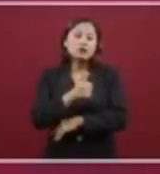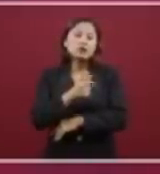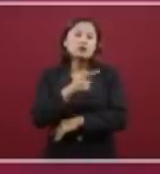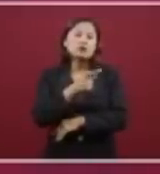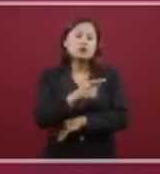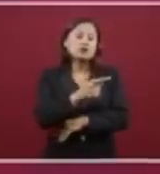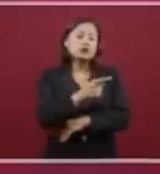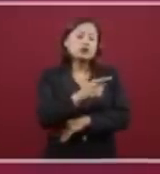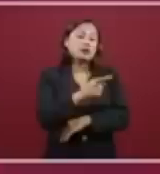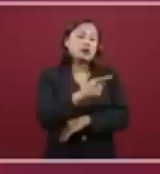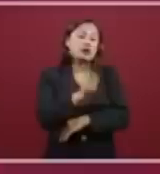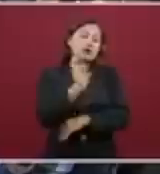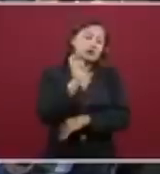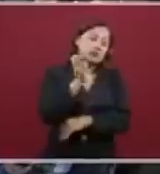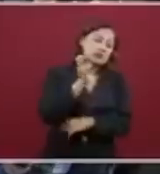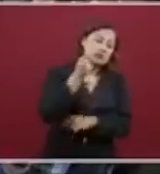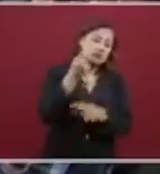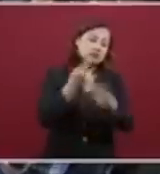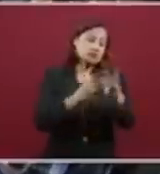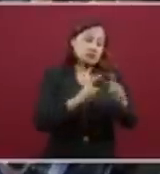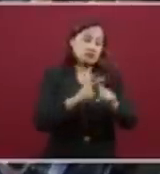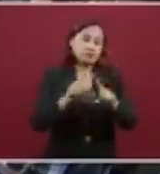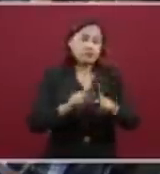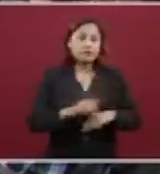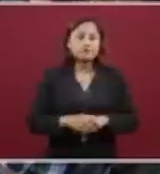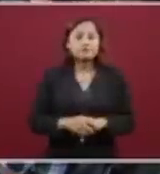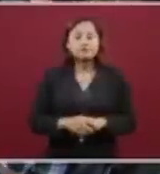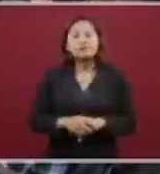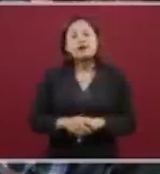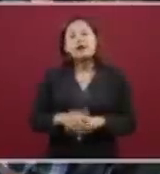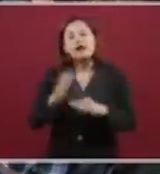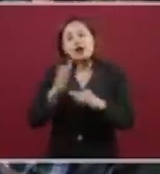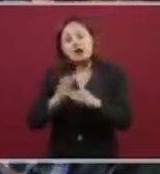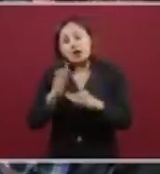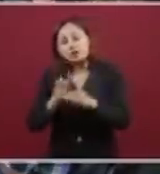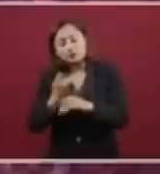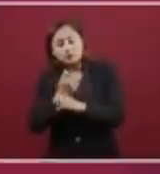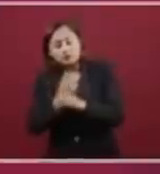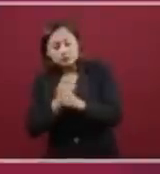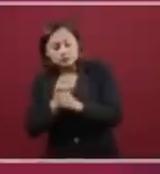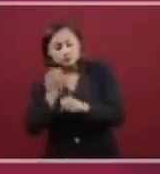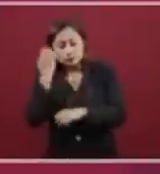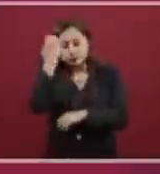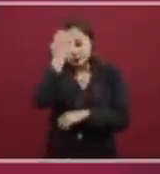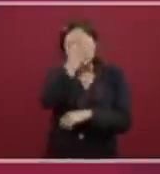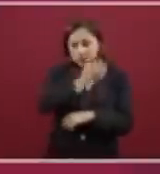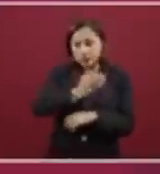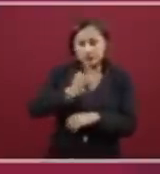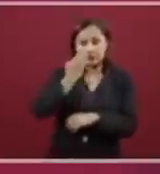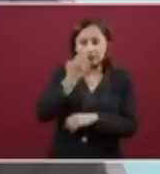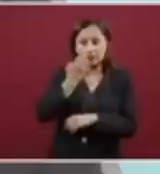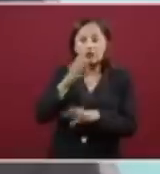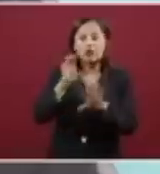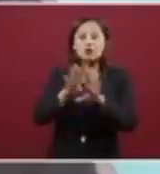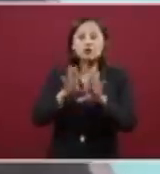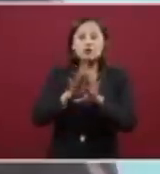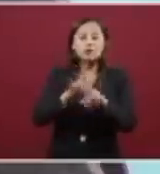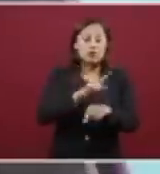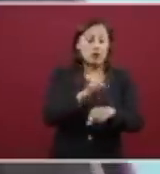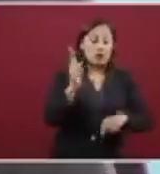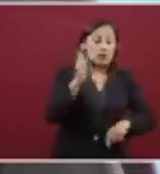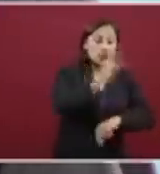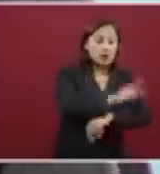el resto es la red normal y se están haciendo estudios para ver cómo por qué se están alcanzando un aeropuerto con otro